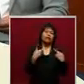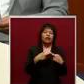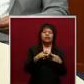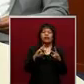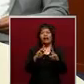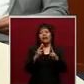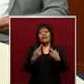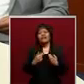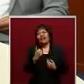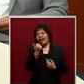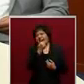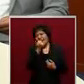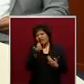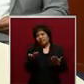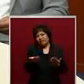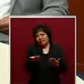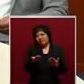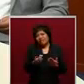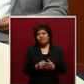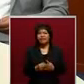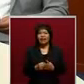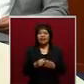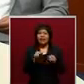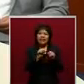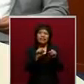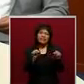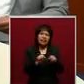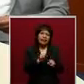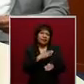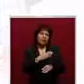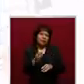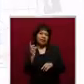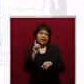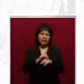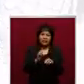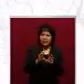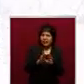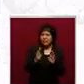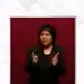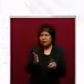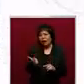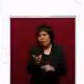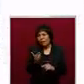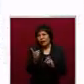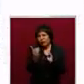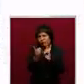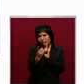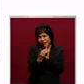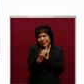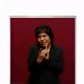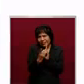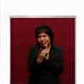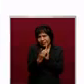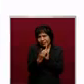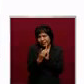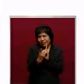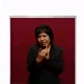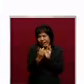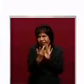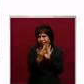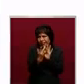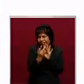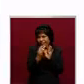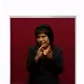sus alumnos, Exactamente. ¿no? En el aula, buenos días, muchachos, muchachas, ¿cómo están? Vamos a empezar, y había una